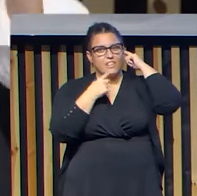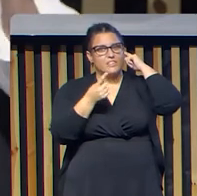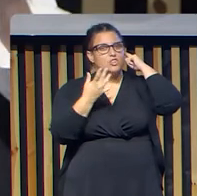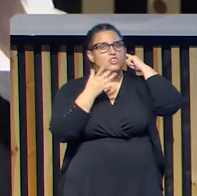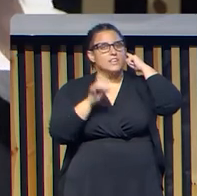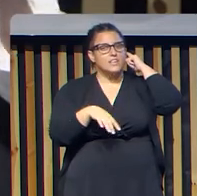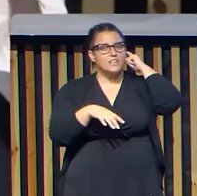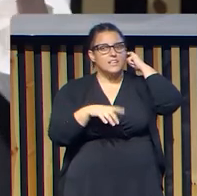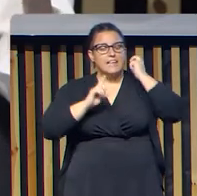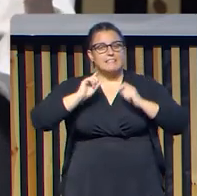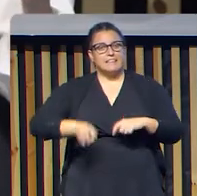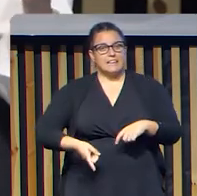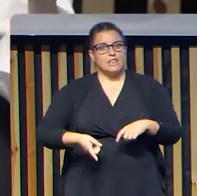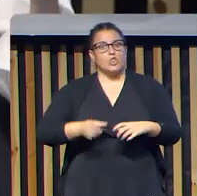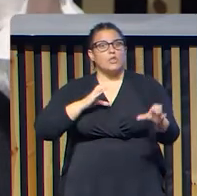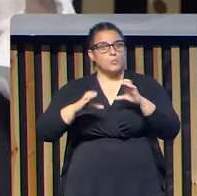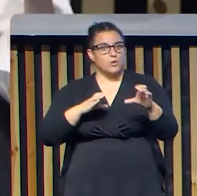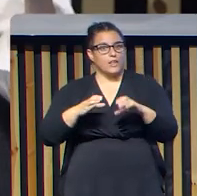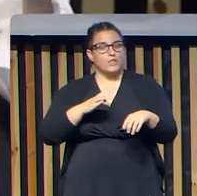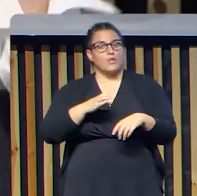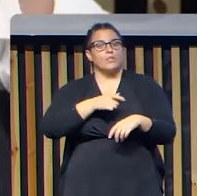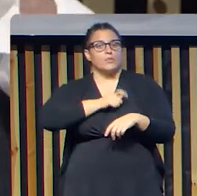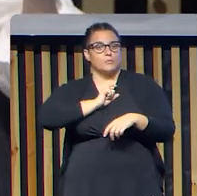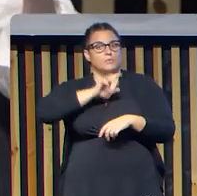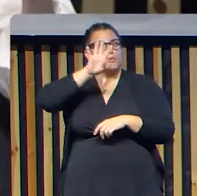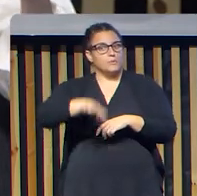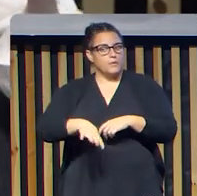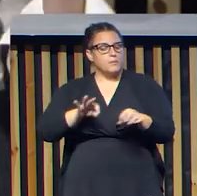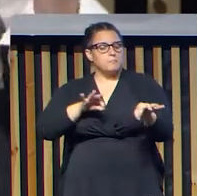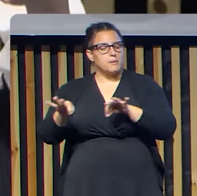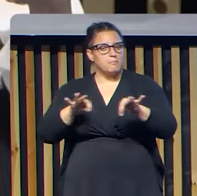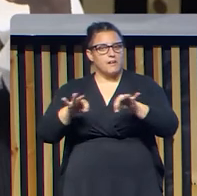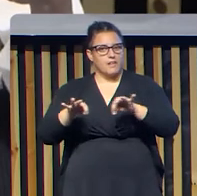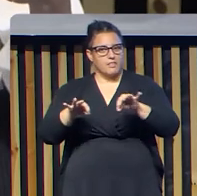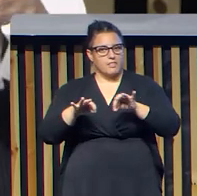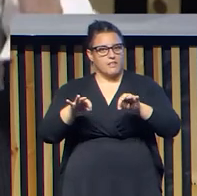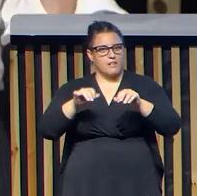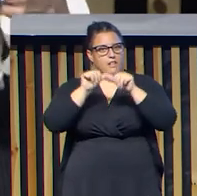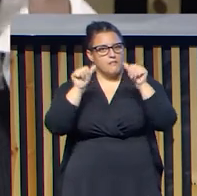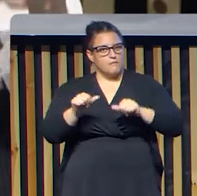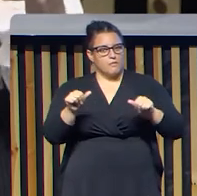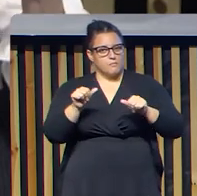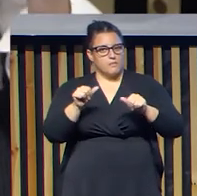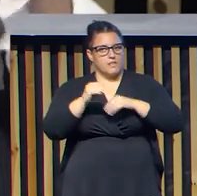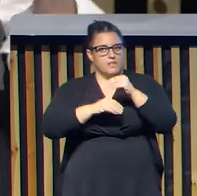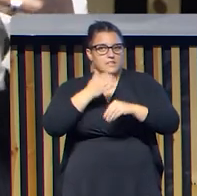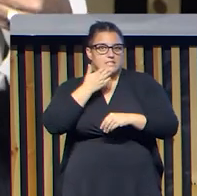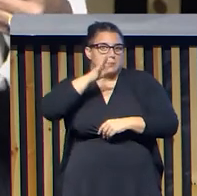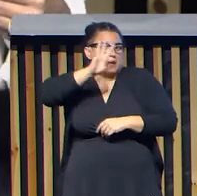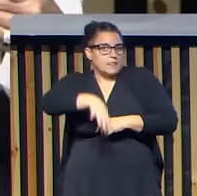la dirección de comunicación de mossos de escuadra había preparado el protocolo a seguir si Barcelona